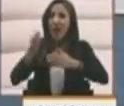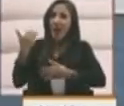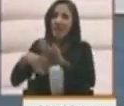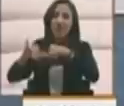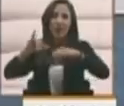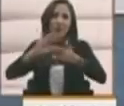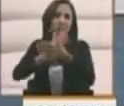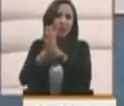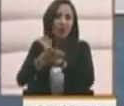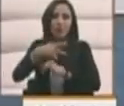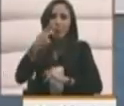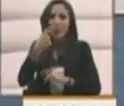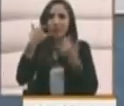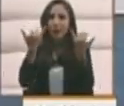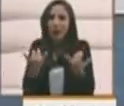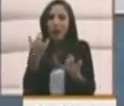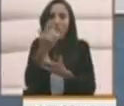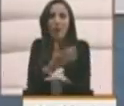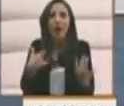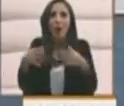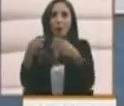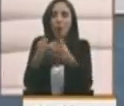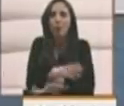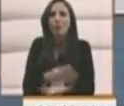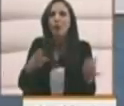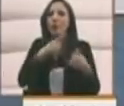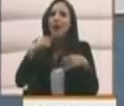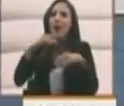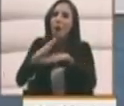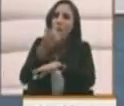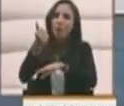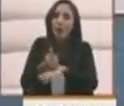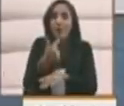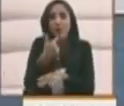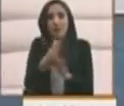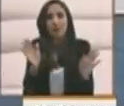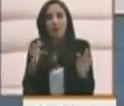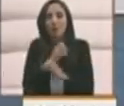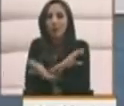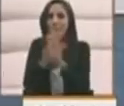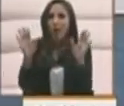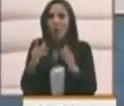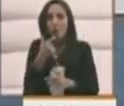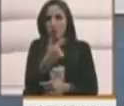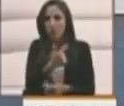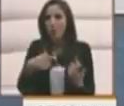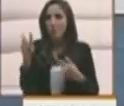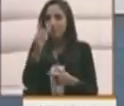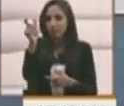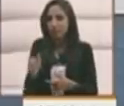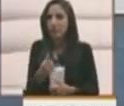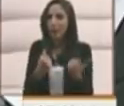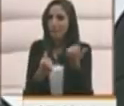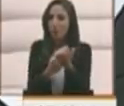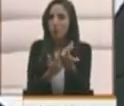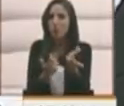que se convirtió en una banda de asesinos. Y esto hay que decirlo, y esto lo digo como venezolano.